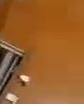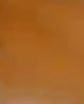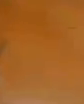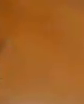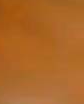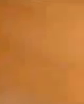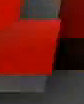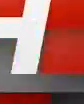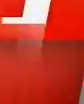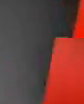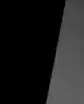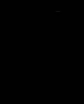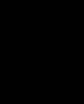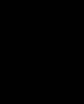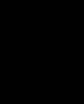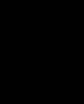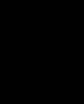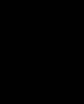Está moviendo fuerte. Está moviendo fuerte. CC por Films Argentina